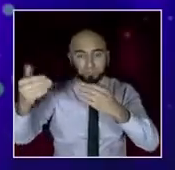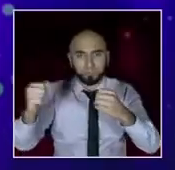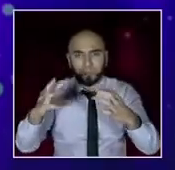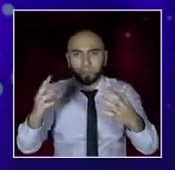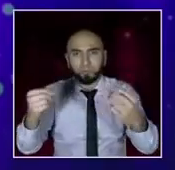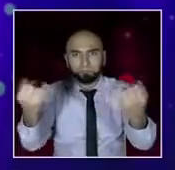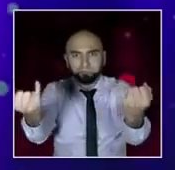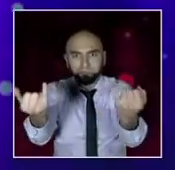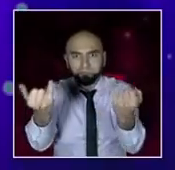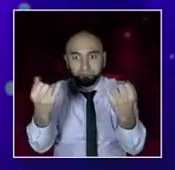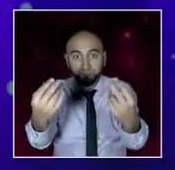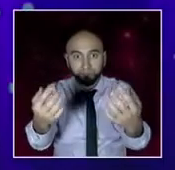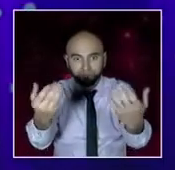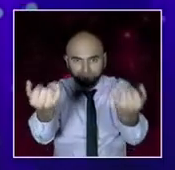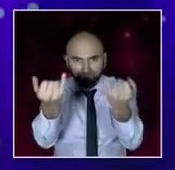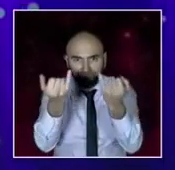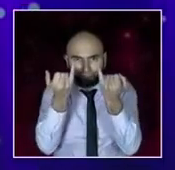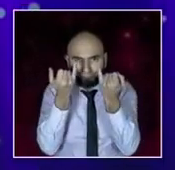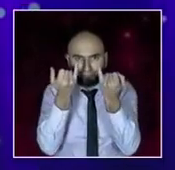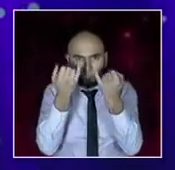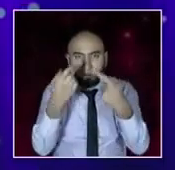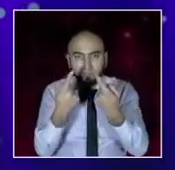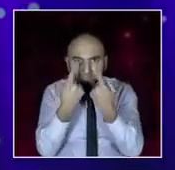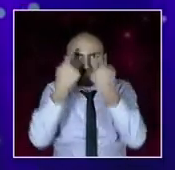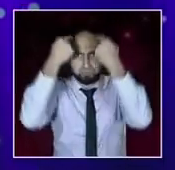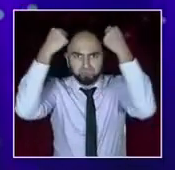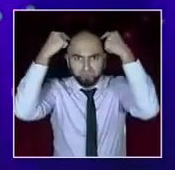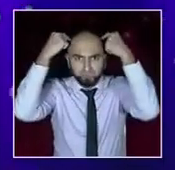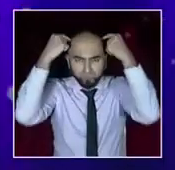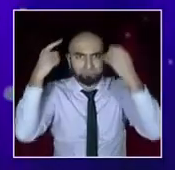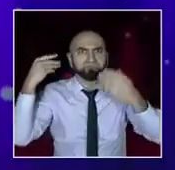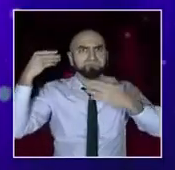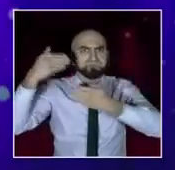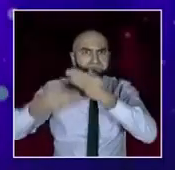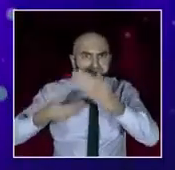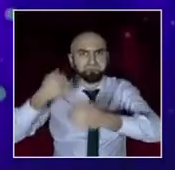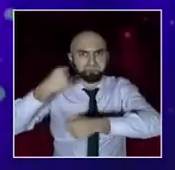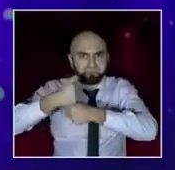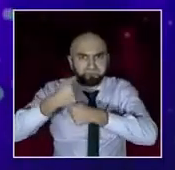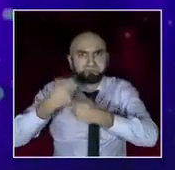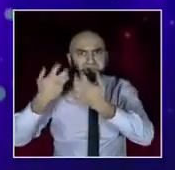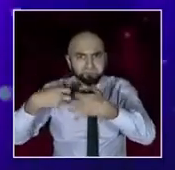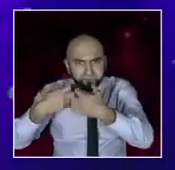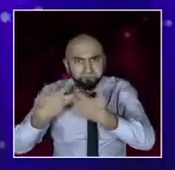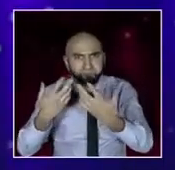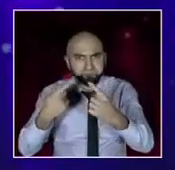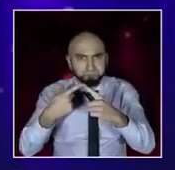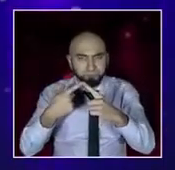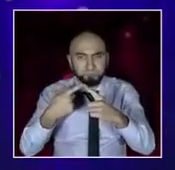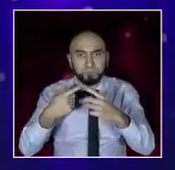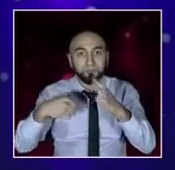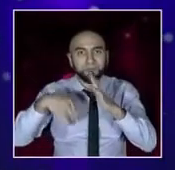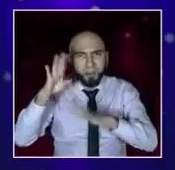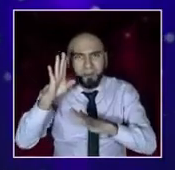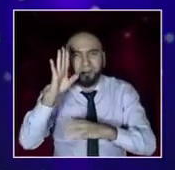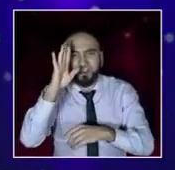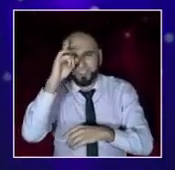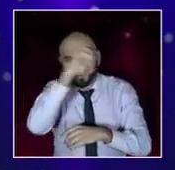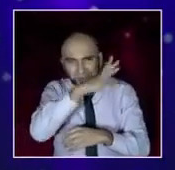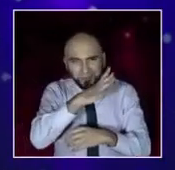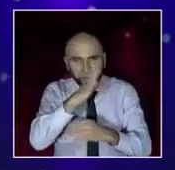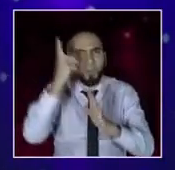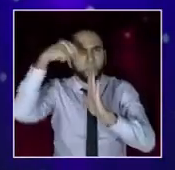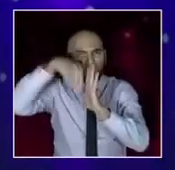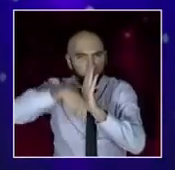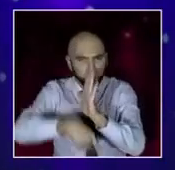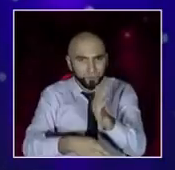entran más profundamente al cerebro. Y mientras más entran, se procesan y se vuelven más complejas. Se procesan de forma más compleja. Y la parte